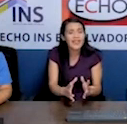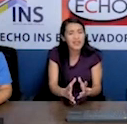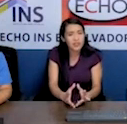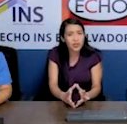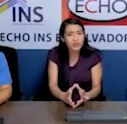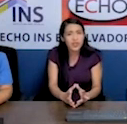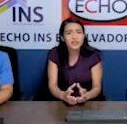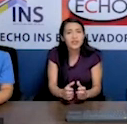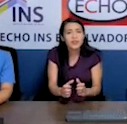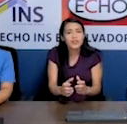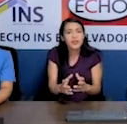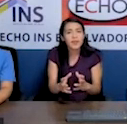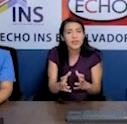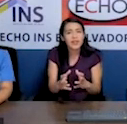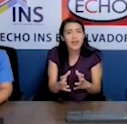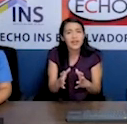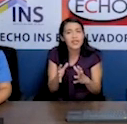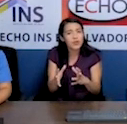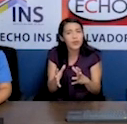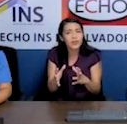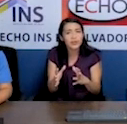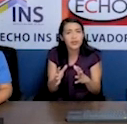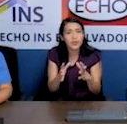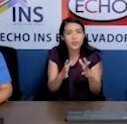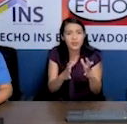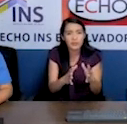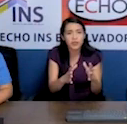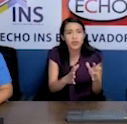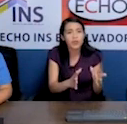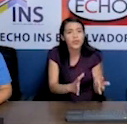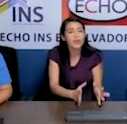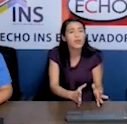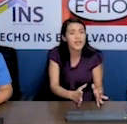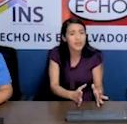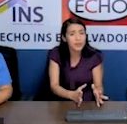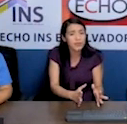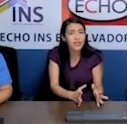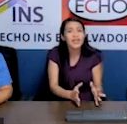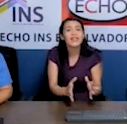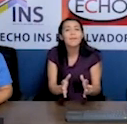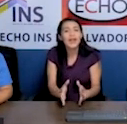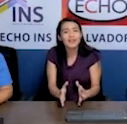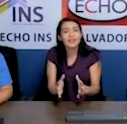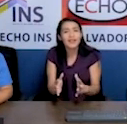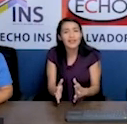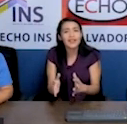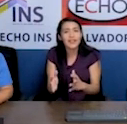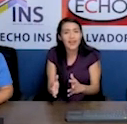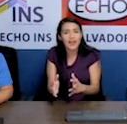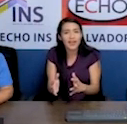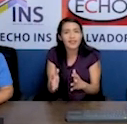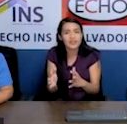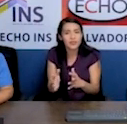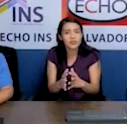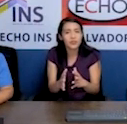término integración se utiliza para indicar la incorporación de los principios de los cuidados paliativos en la práctica